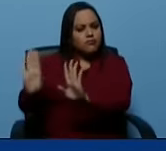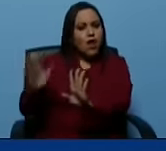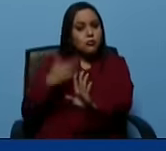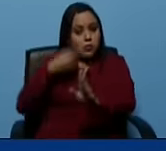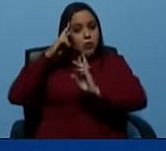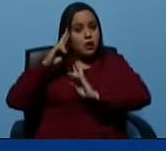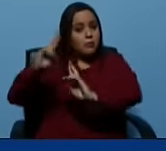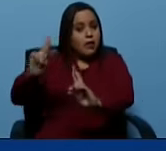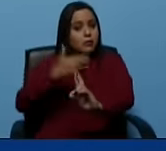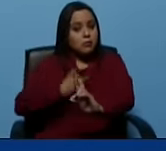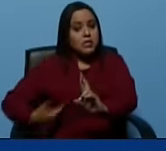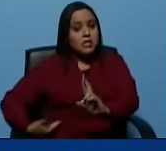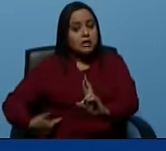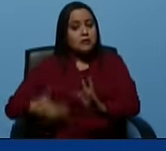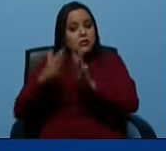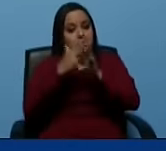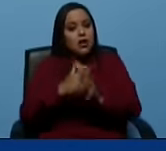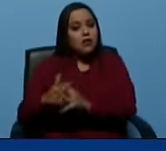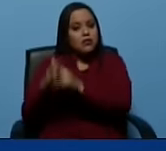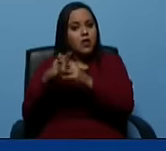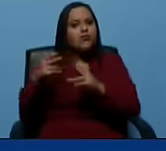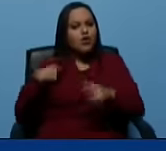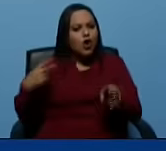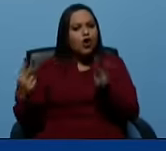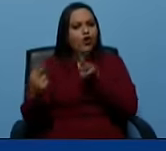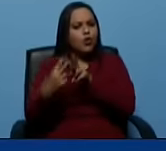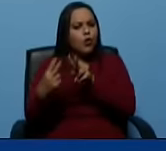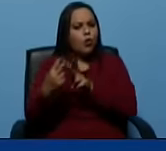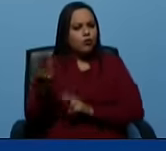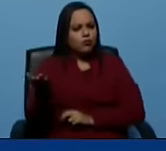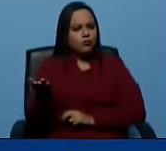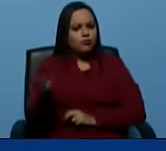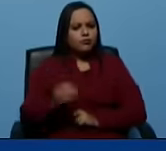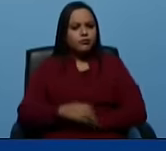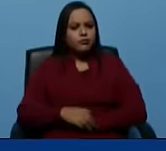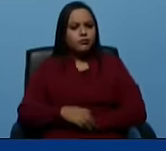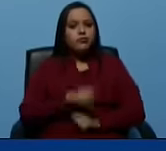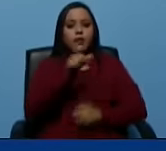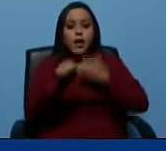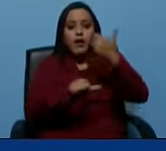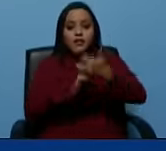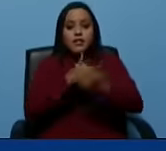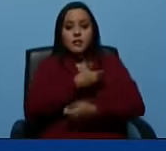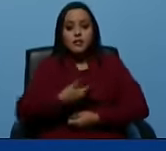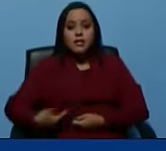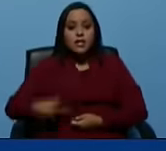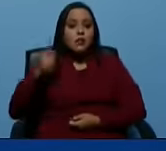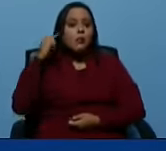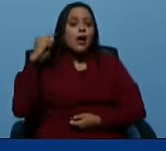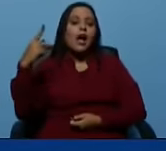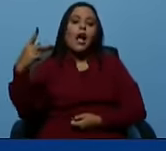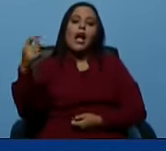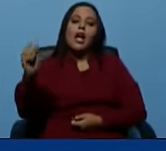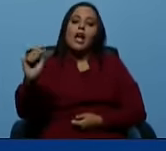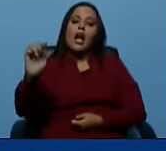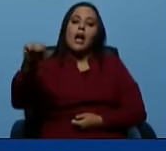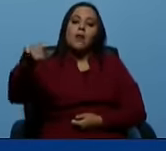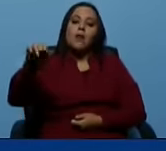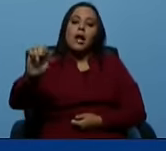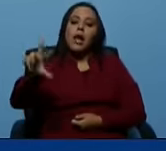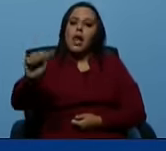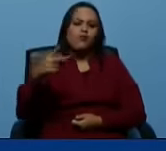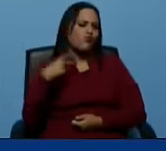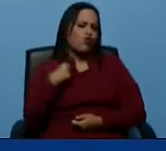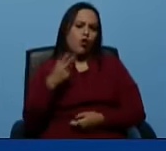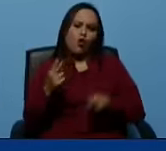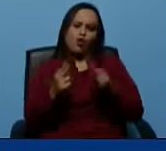al presidente Biden, lo conozco. A la vicepresidenta Kamala no la conozco. Ellos